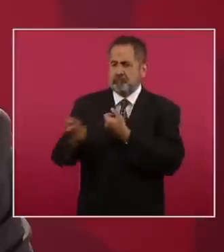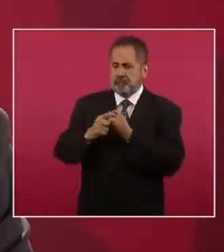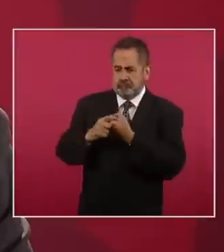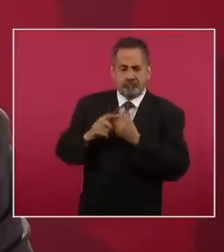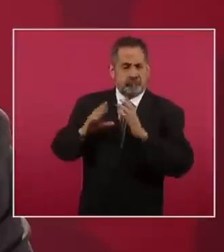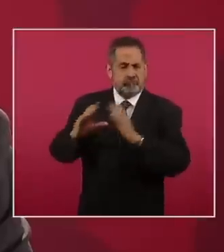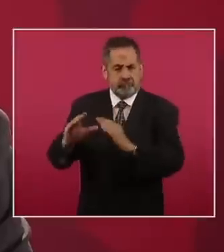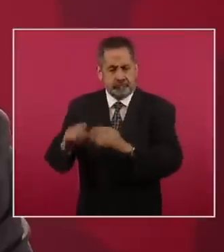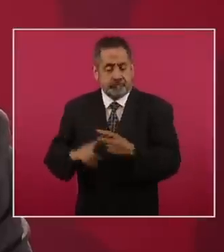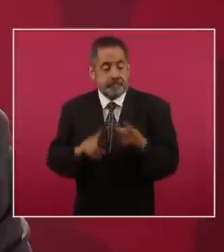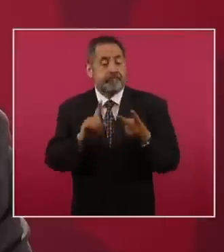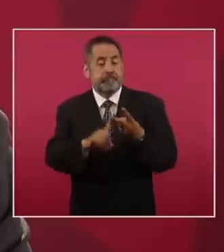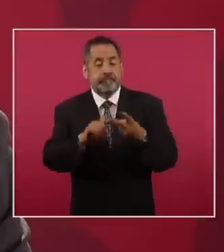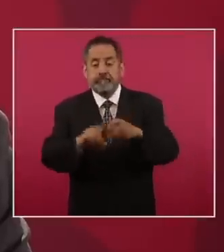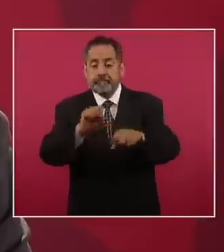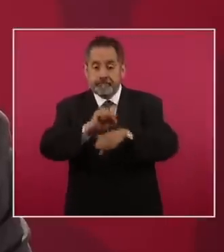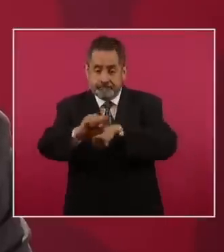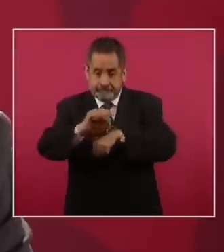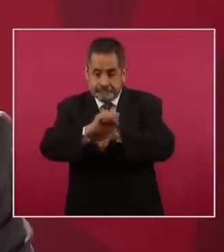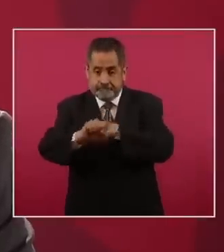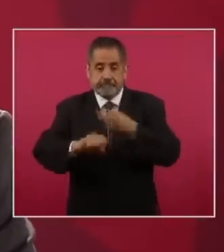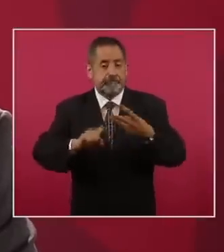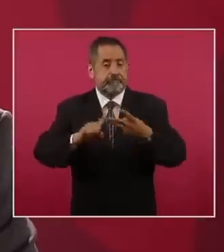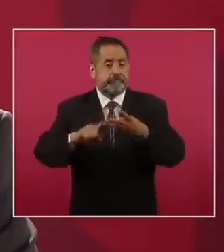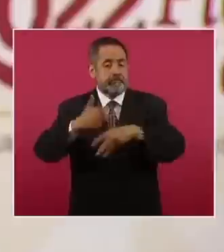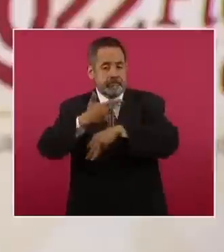en El Salvador, en Honduras.